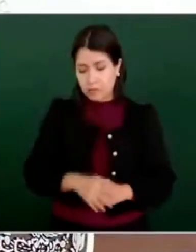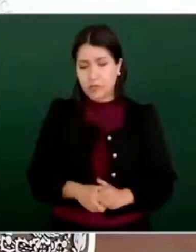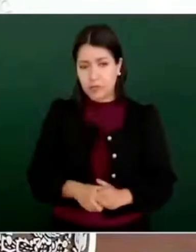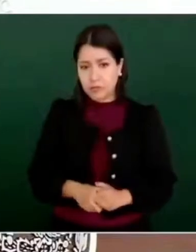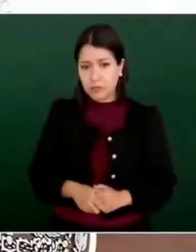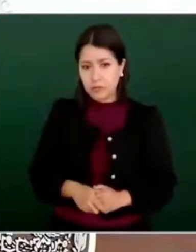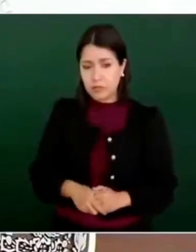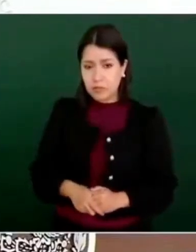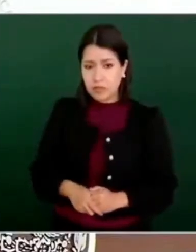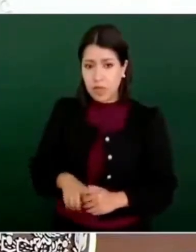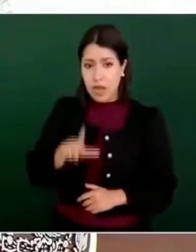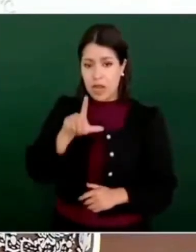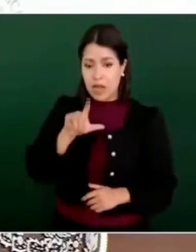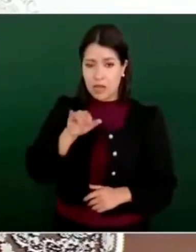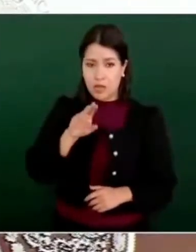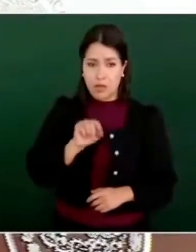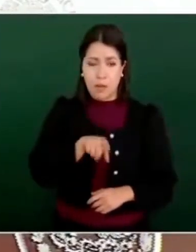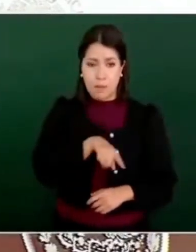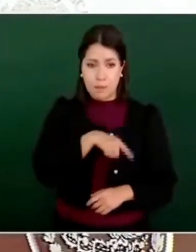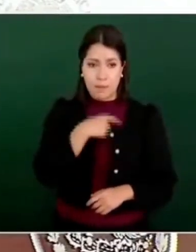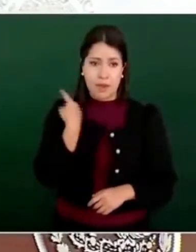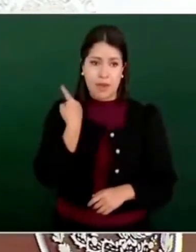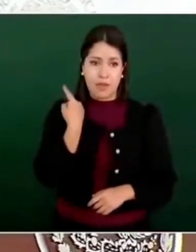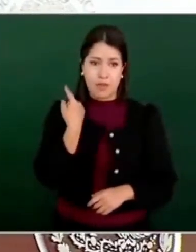Lincoln perdió la elección al Senado